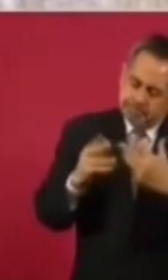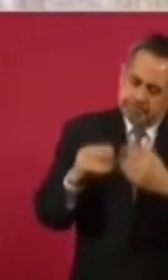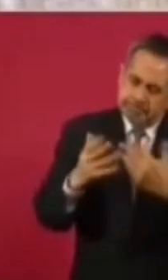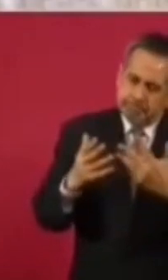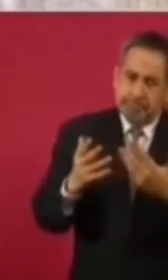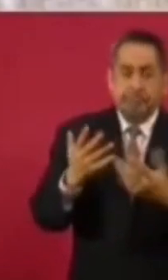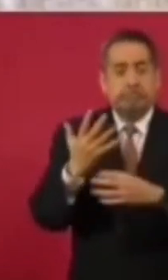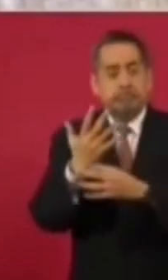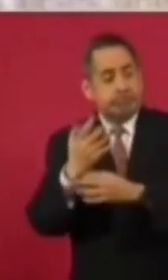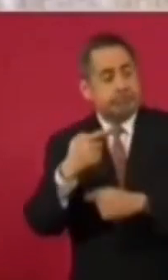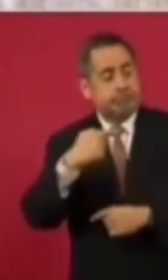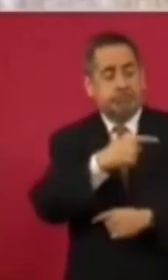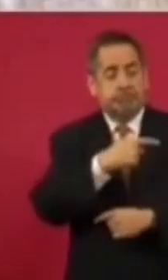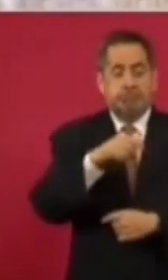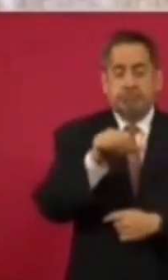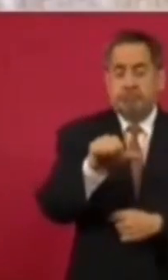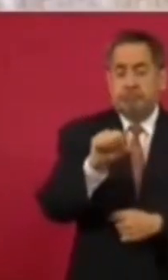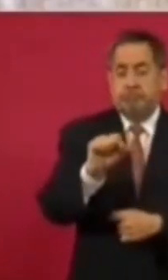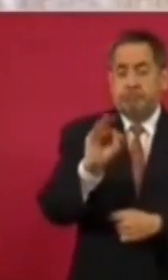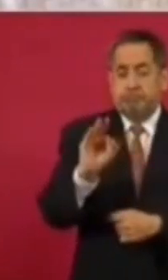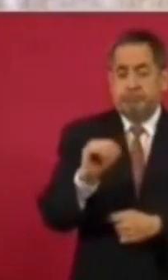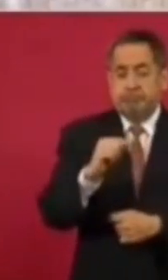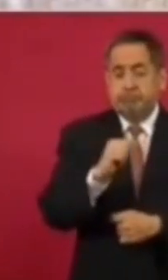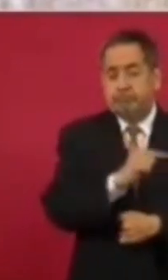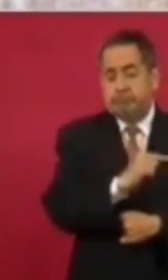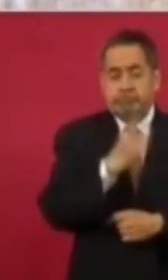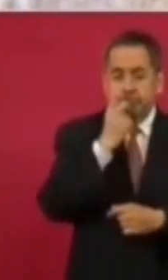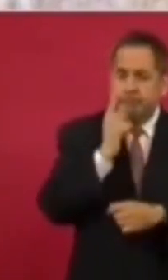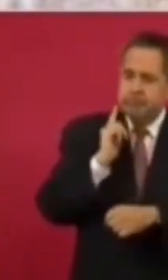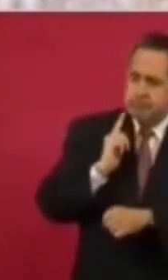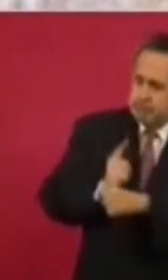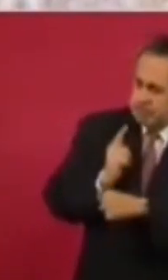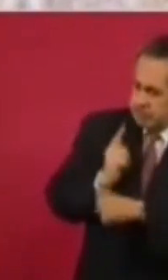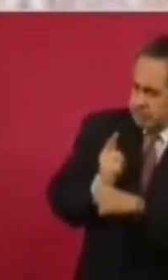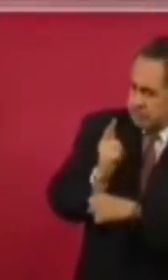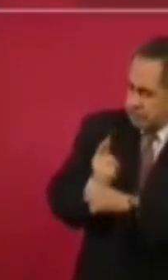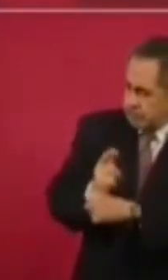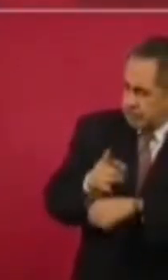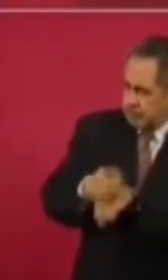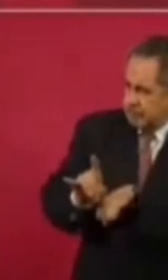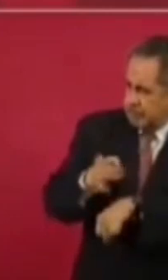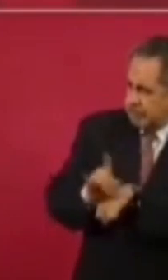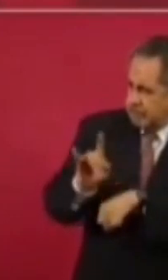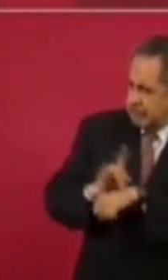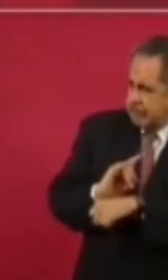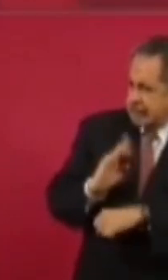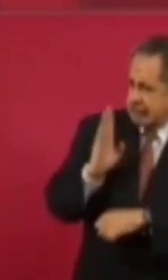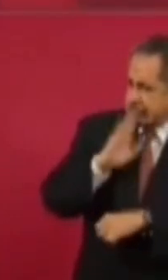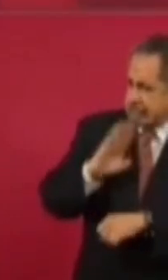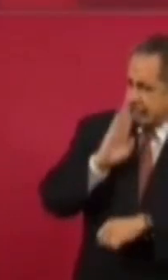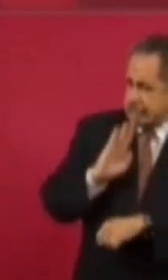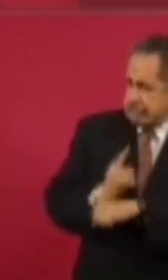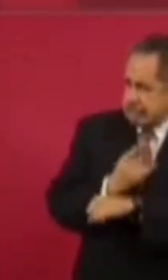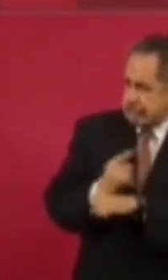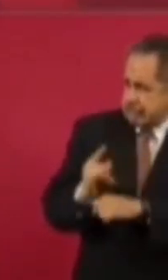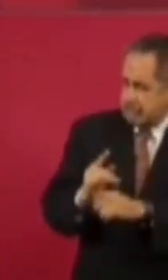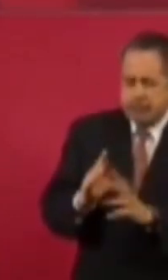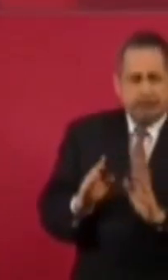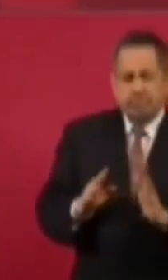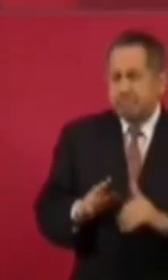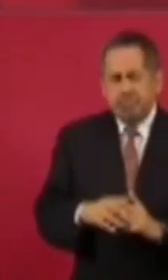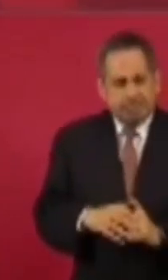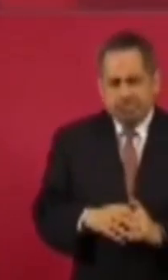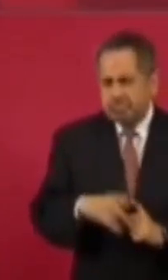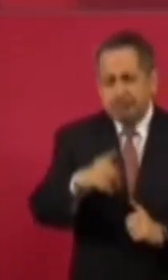millones de pesos en el manejo de los recursos en 2020 confirman que estamos ante un gobierno más